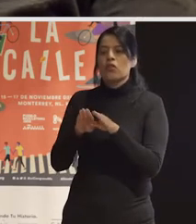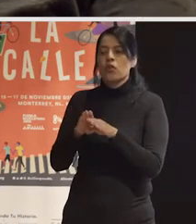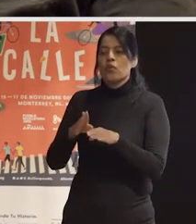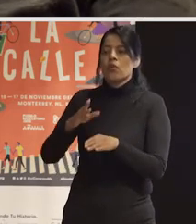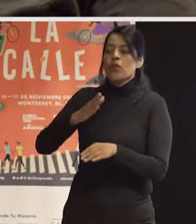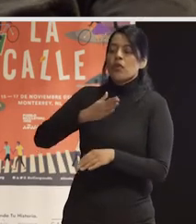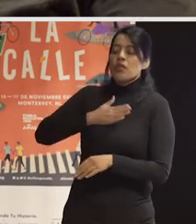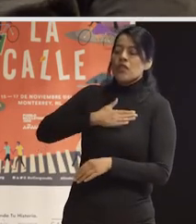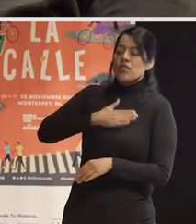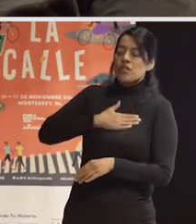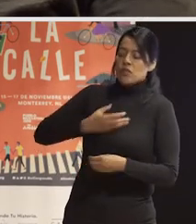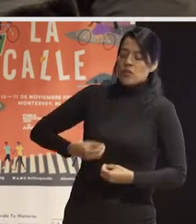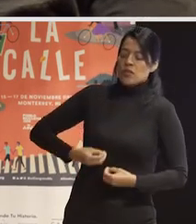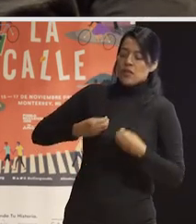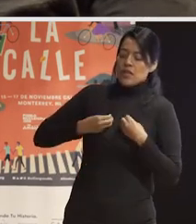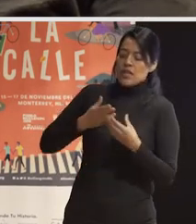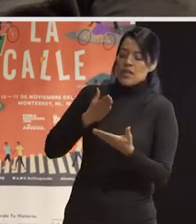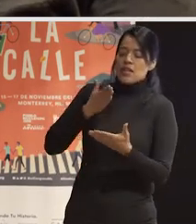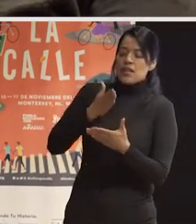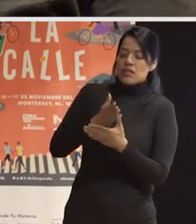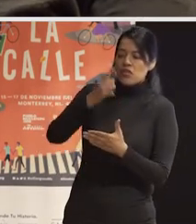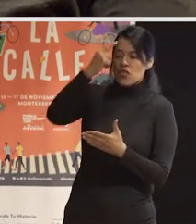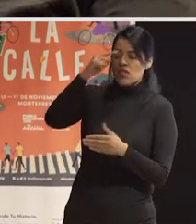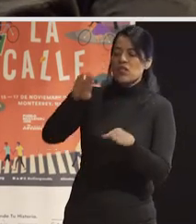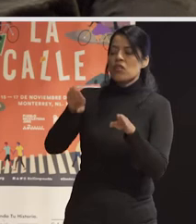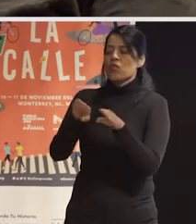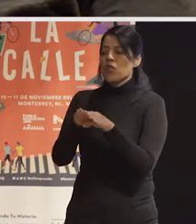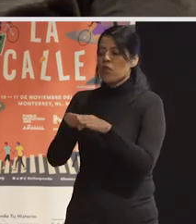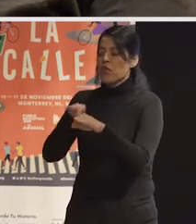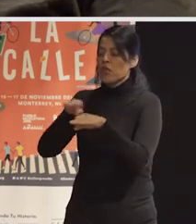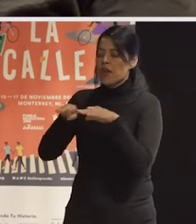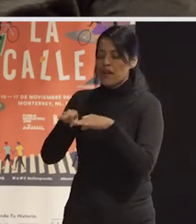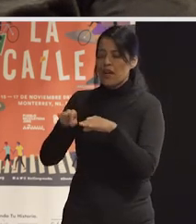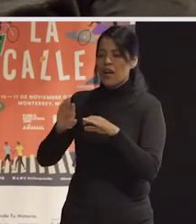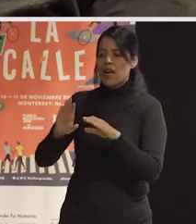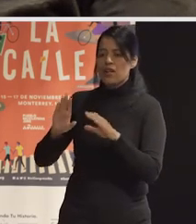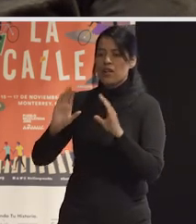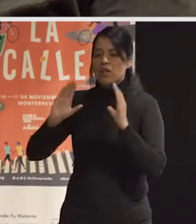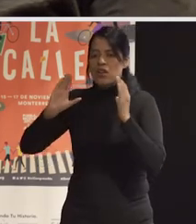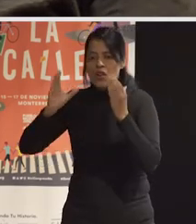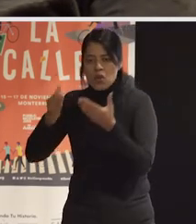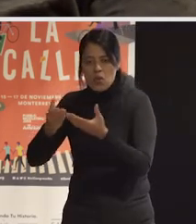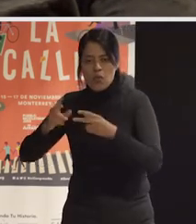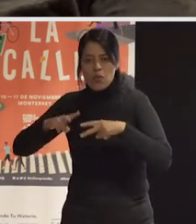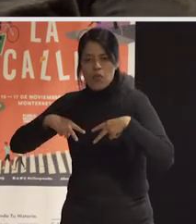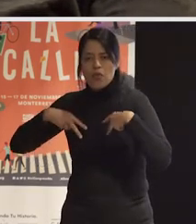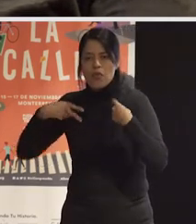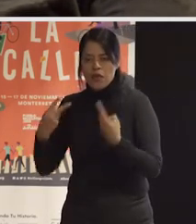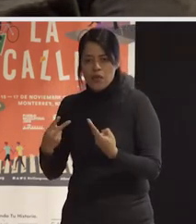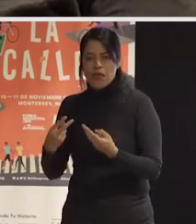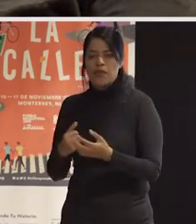nuestros privilegios o accesos trabajar con comunidades en situación de vulnerabilidad no más elementos indígenas para los dos